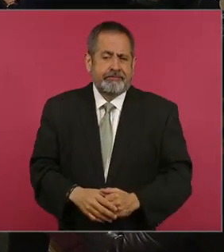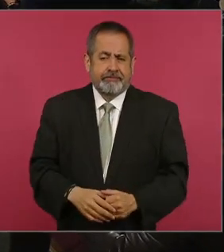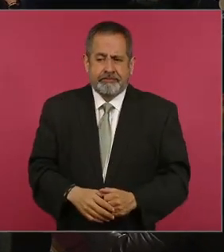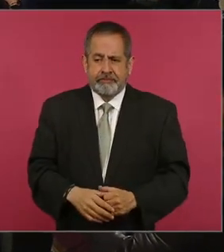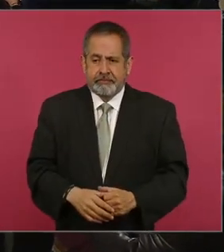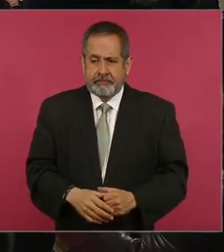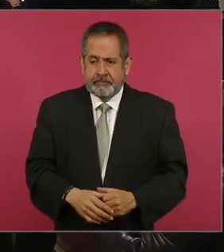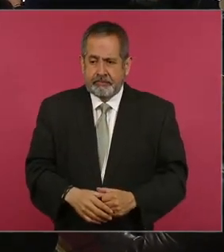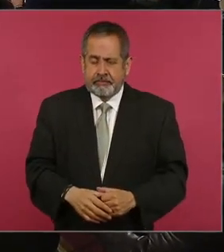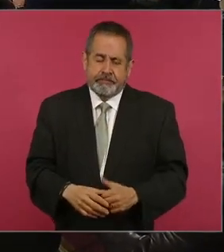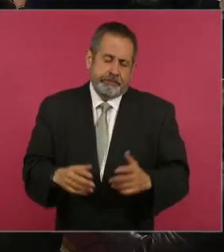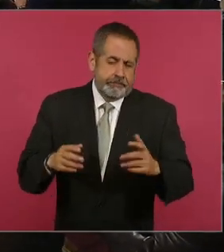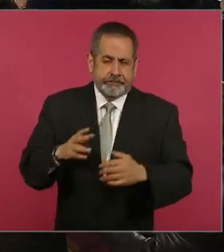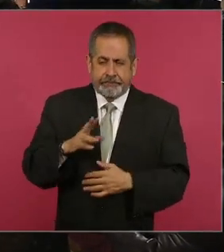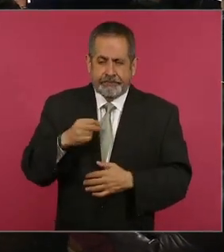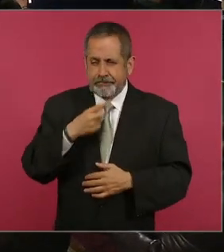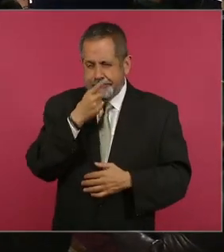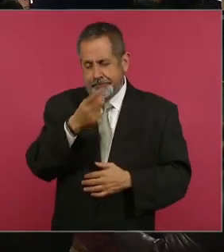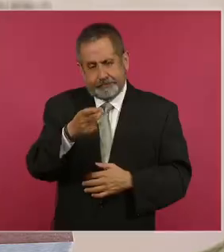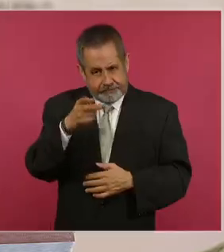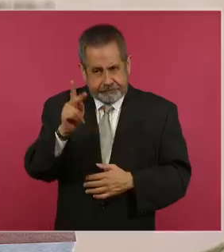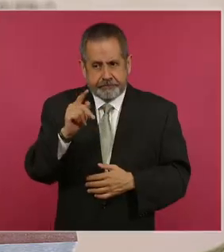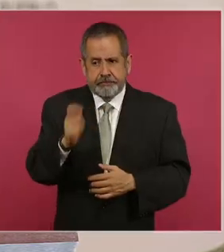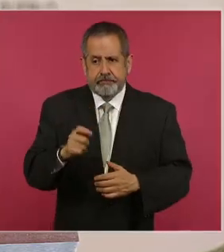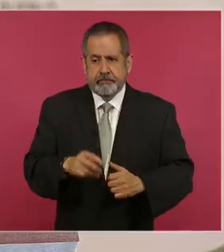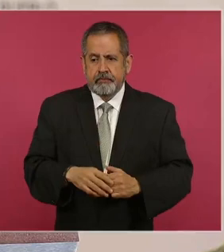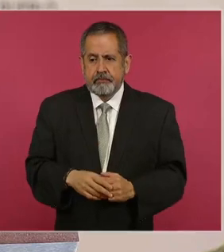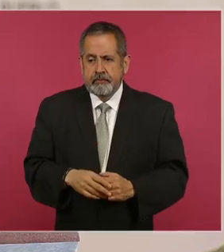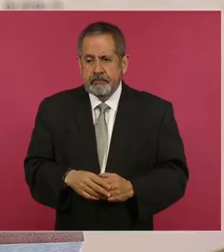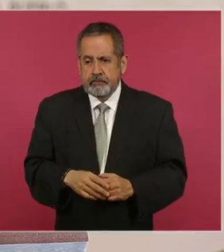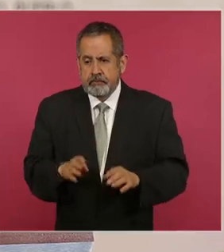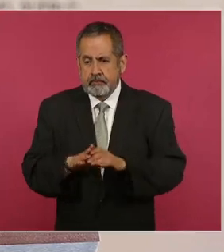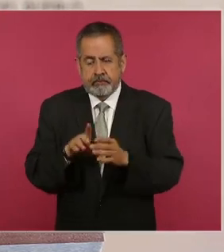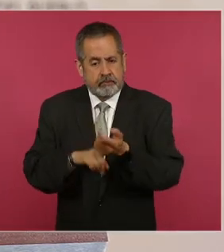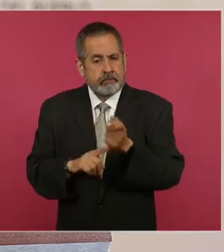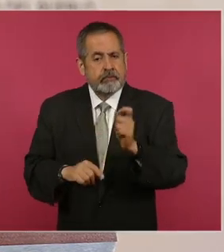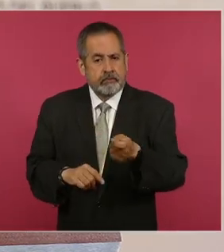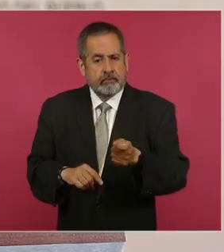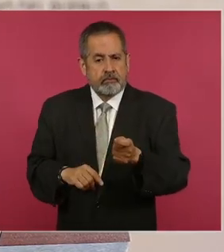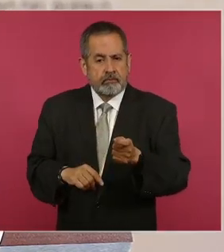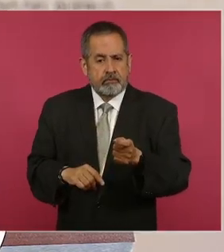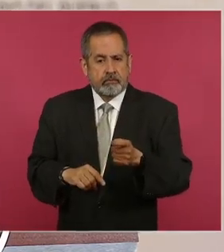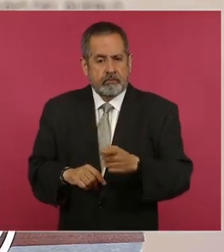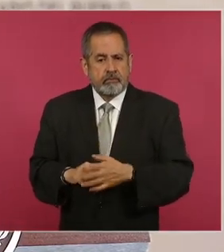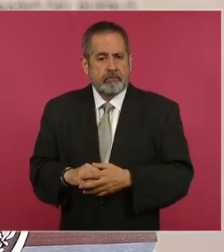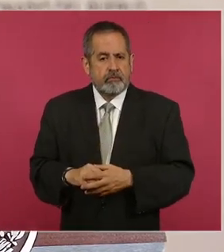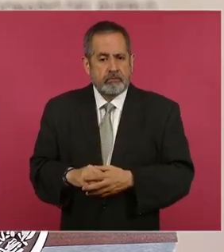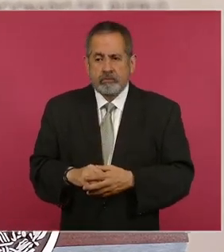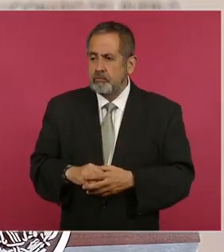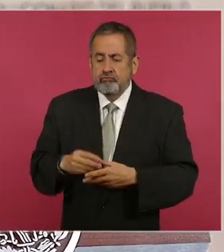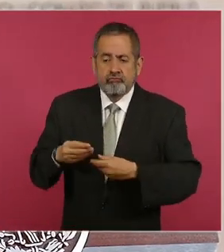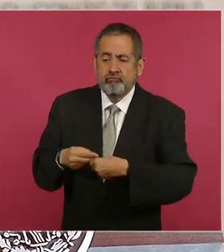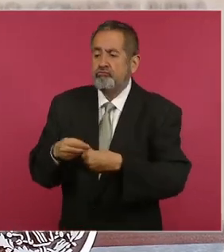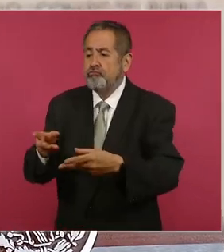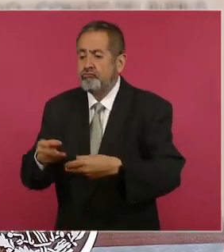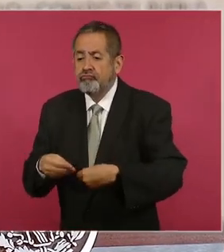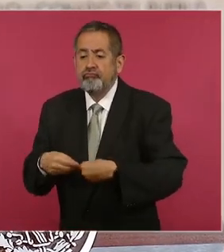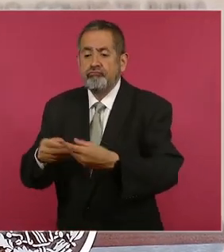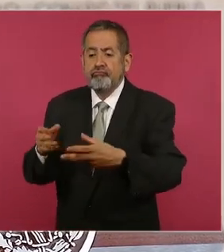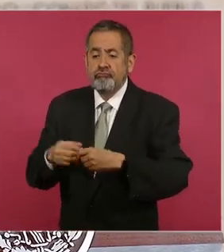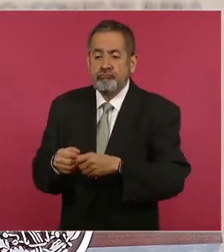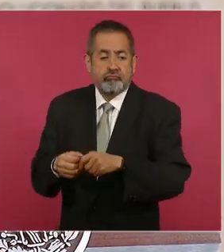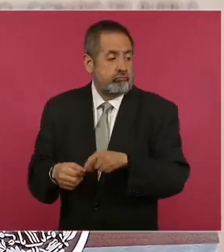no debería de decirlo, porque lo que da la izquierda no tiene por qué saberlo la derecha,